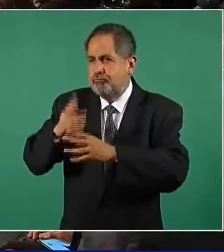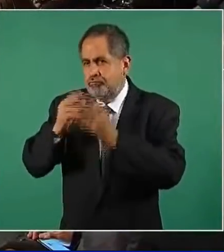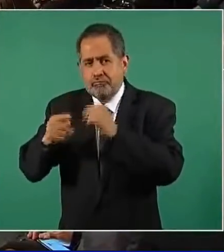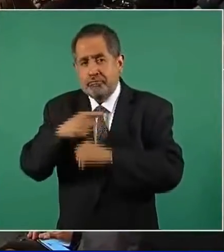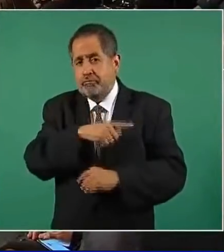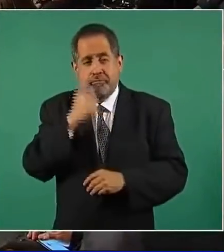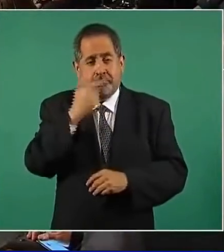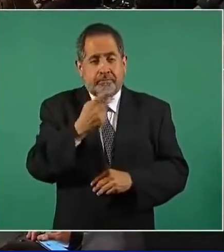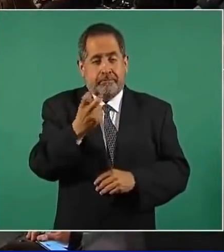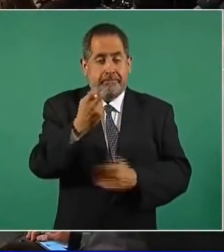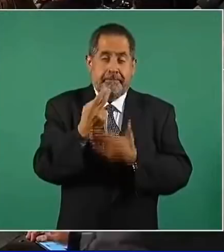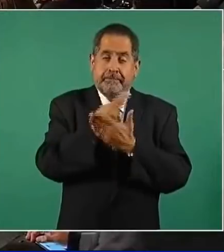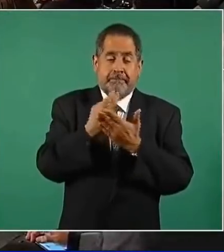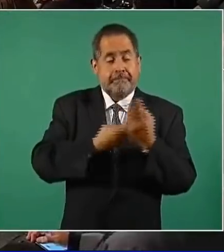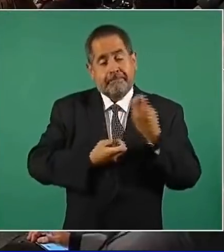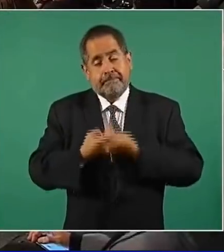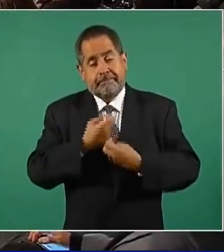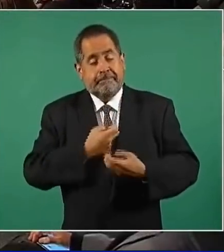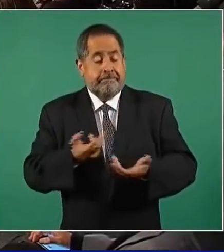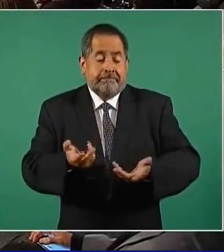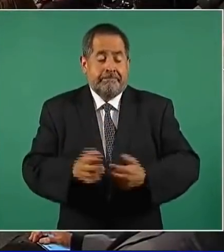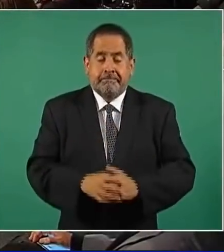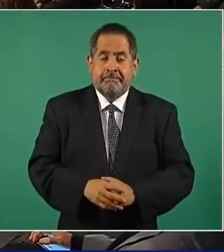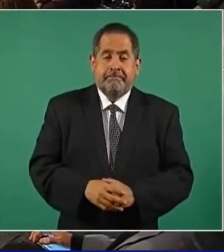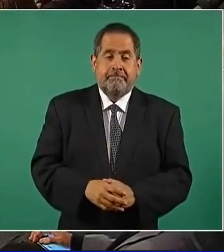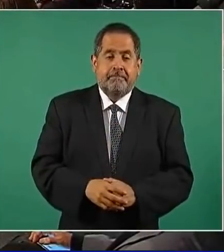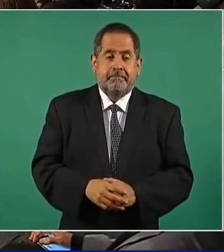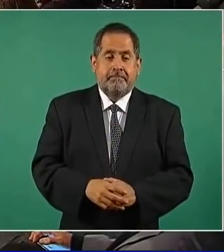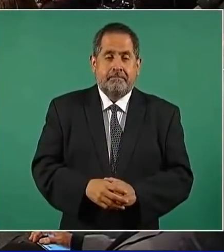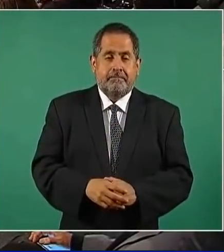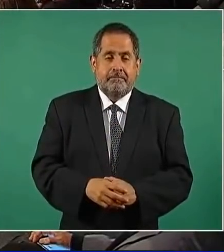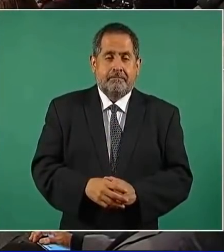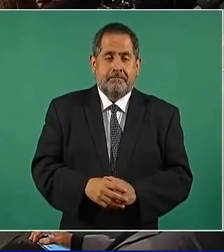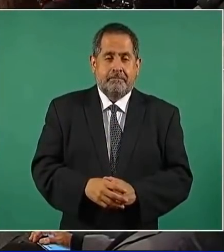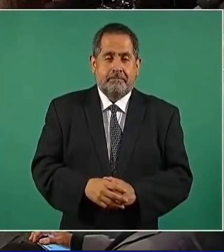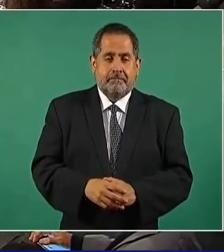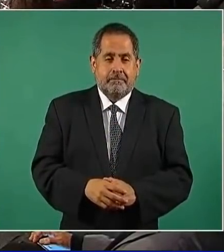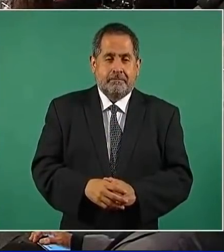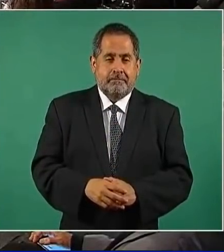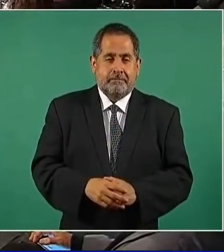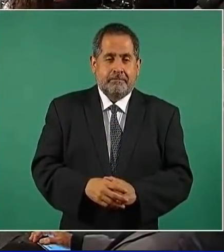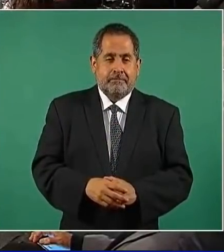entonces ya soy soy yo no